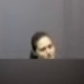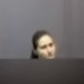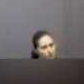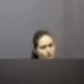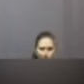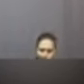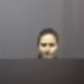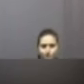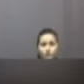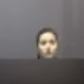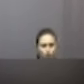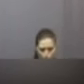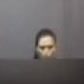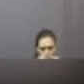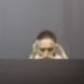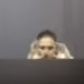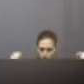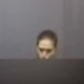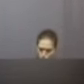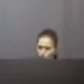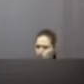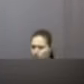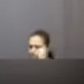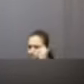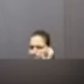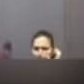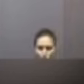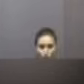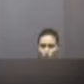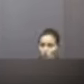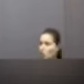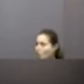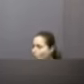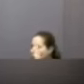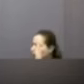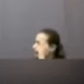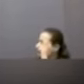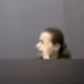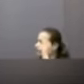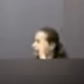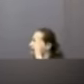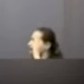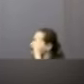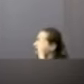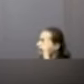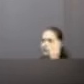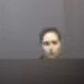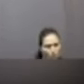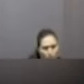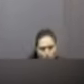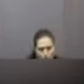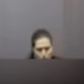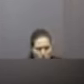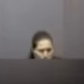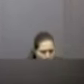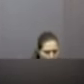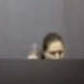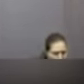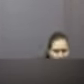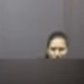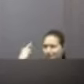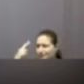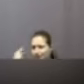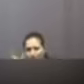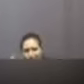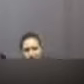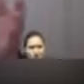condiciones de los ciudadanos y la postura que hace el presidente Me parece